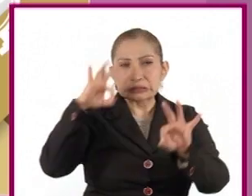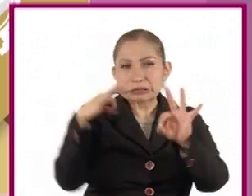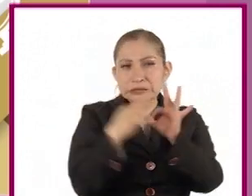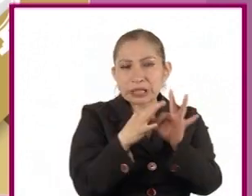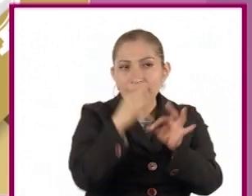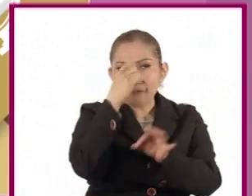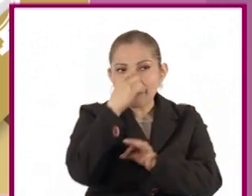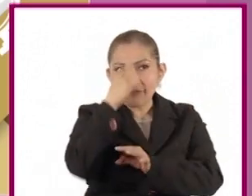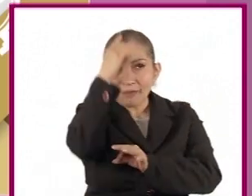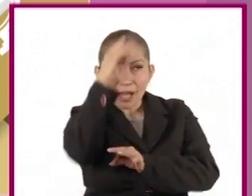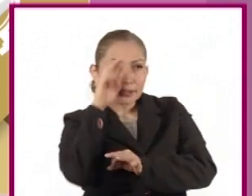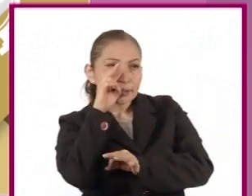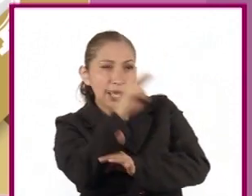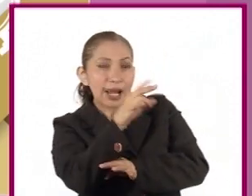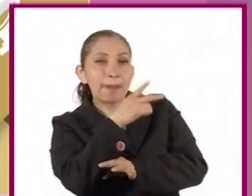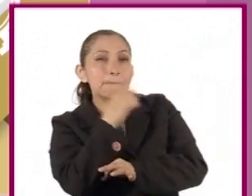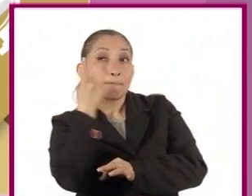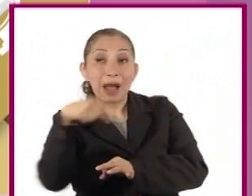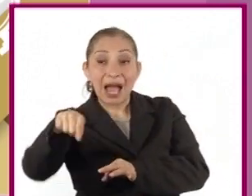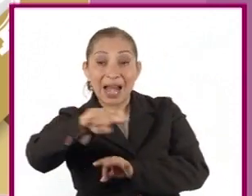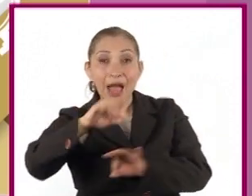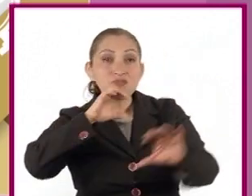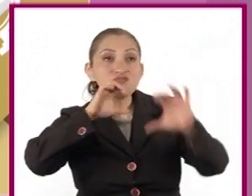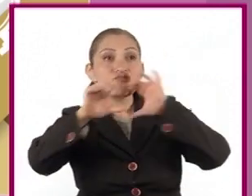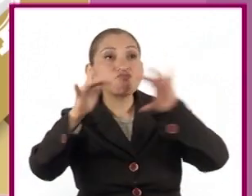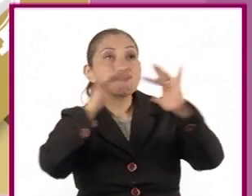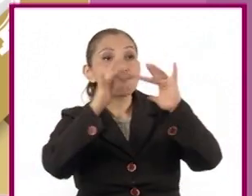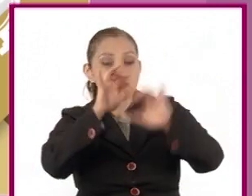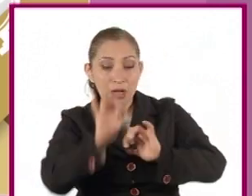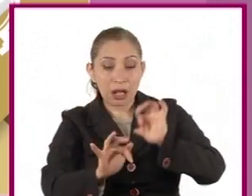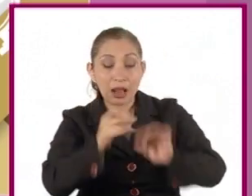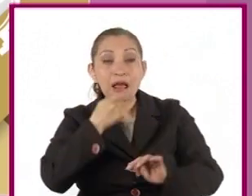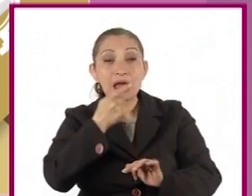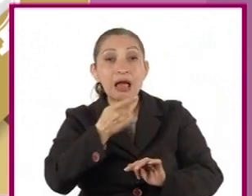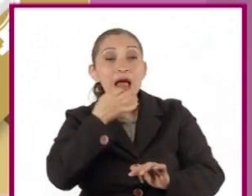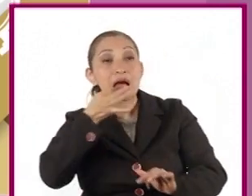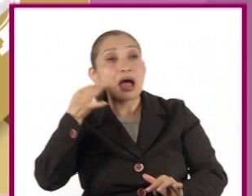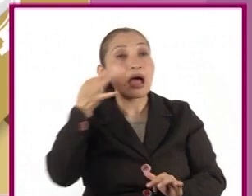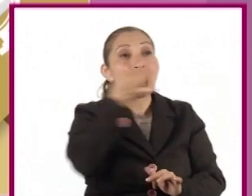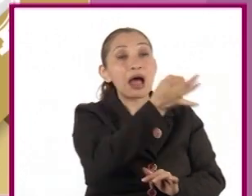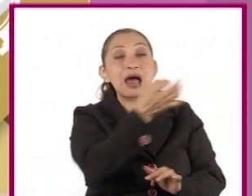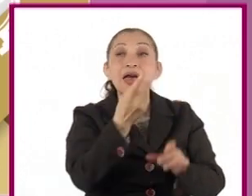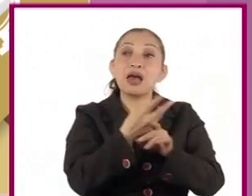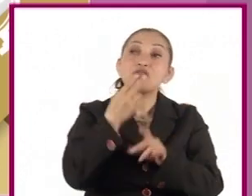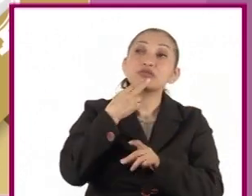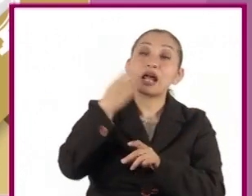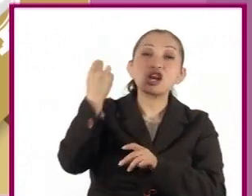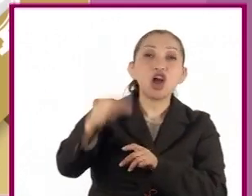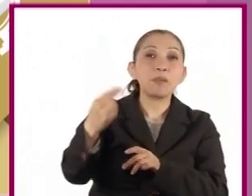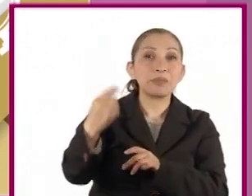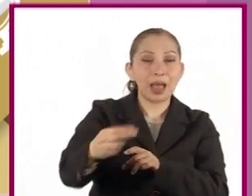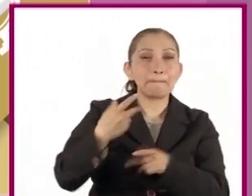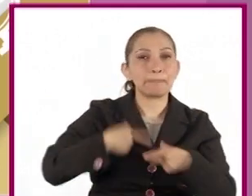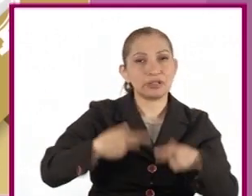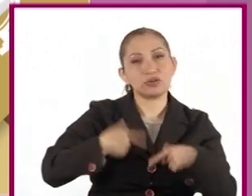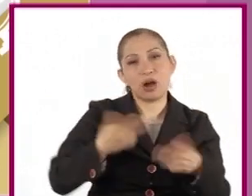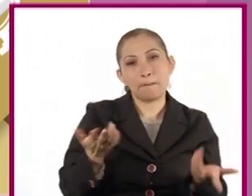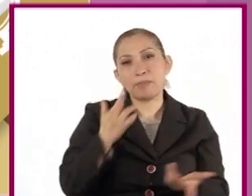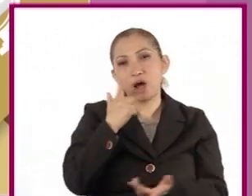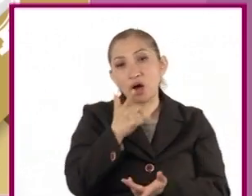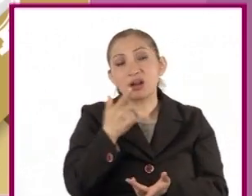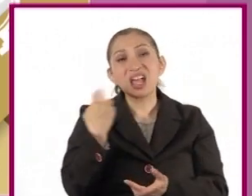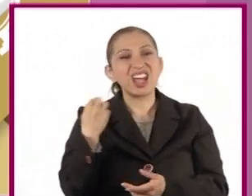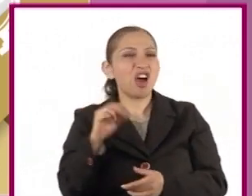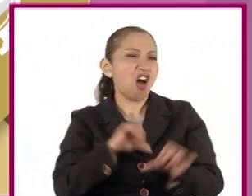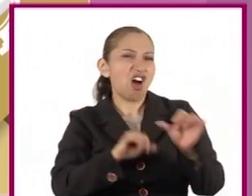y facilidad que supone para la comunicación escrita y hablada el hecho de usar nombres de personas en